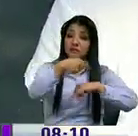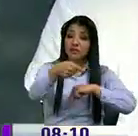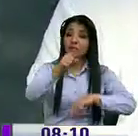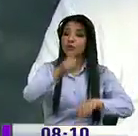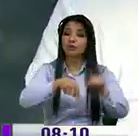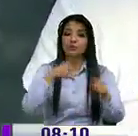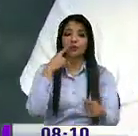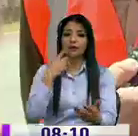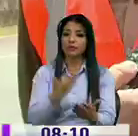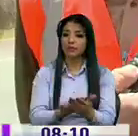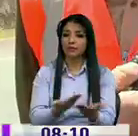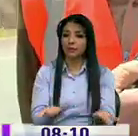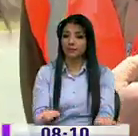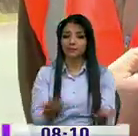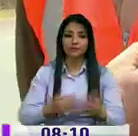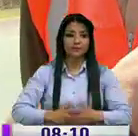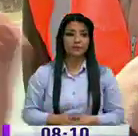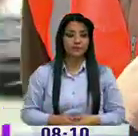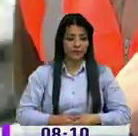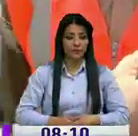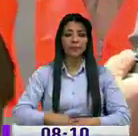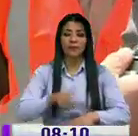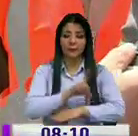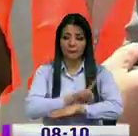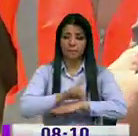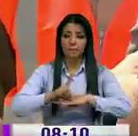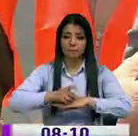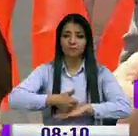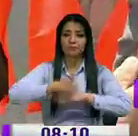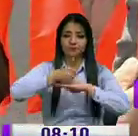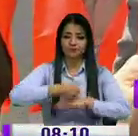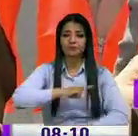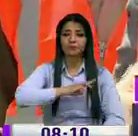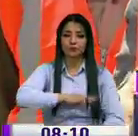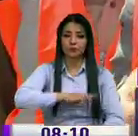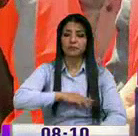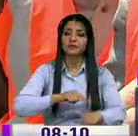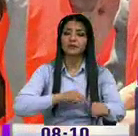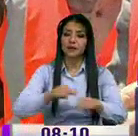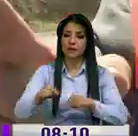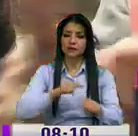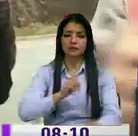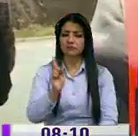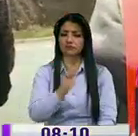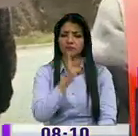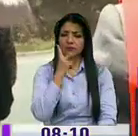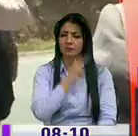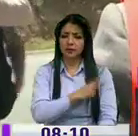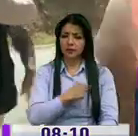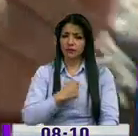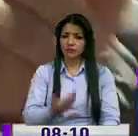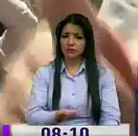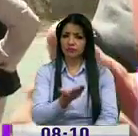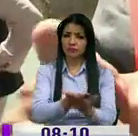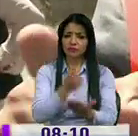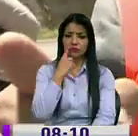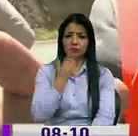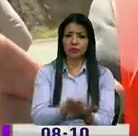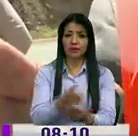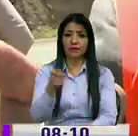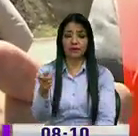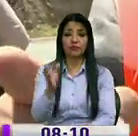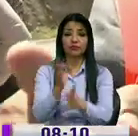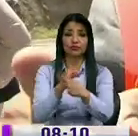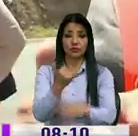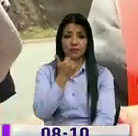una prueba válida. Argumento que el director de la Agencia Metropolitana de Tránsito desmintió. Nosotros presentamos las pruebas del mal funcionamiento de los